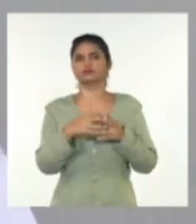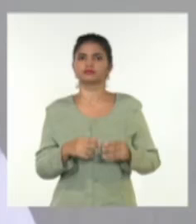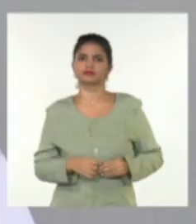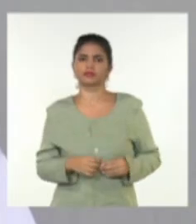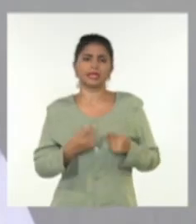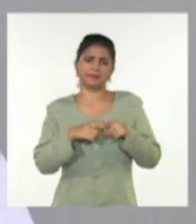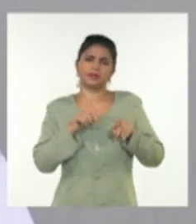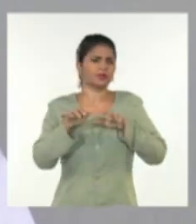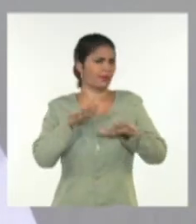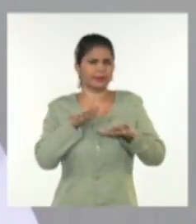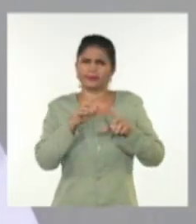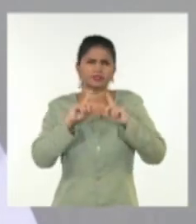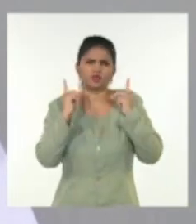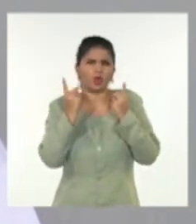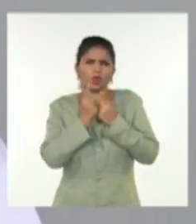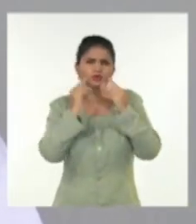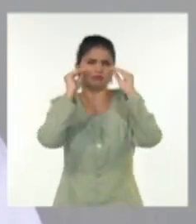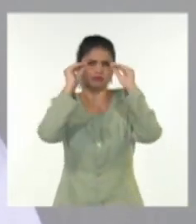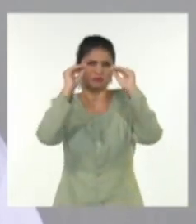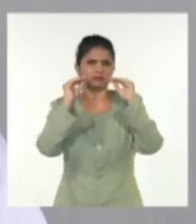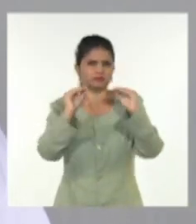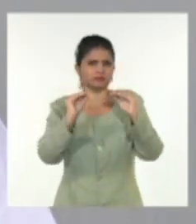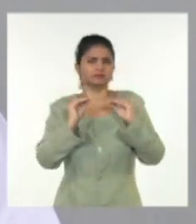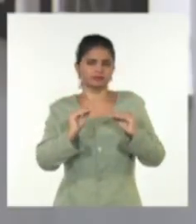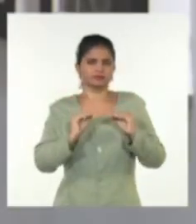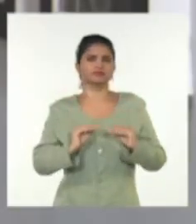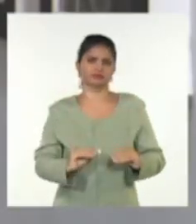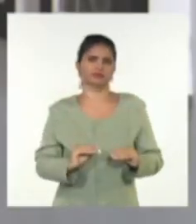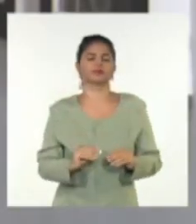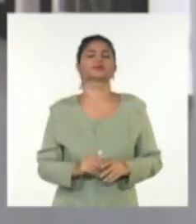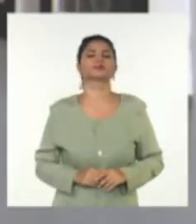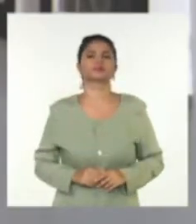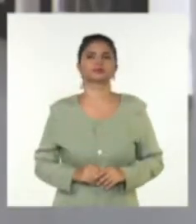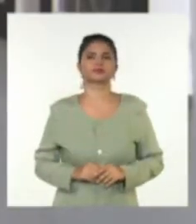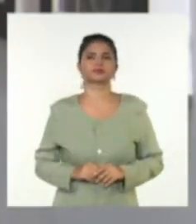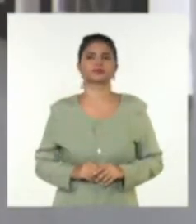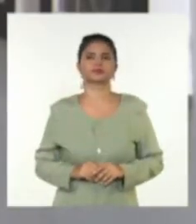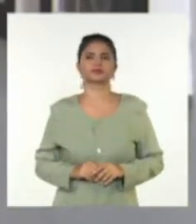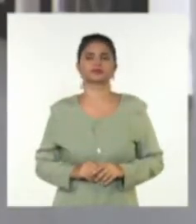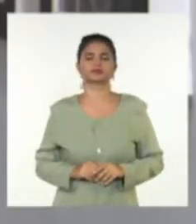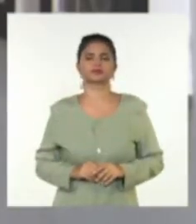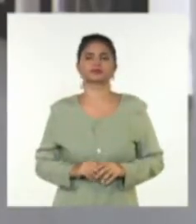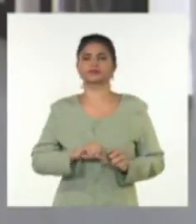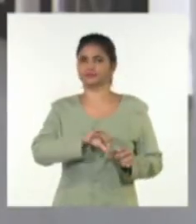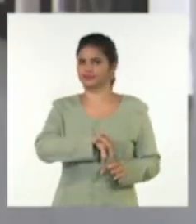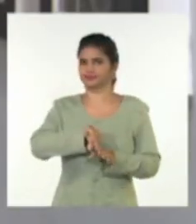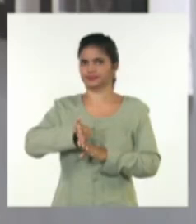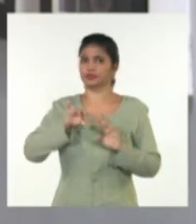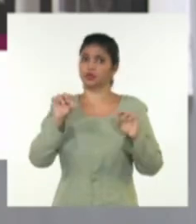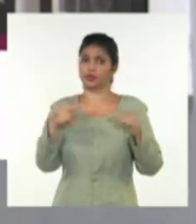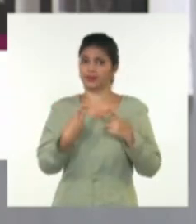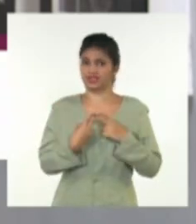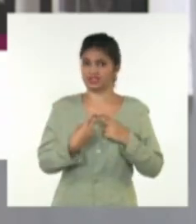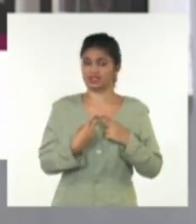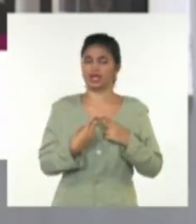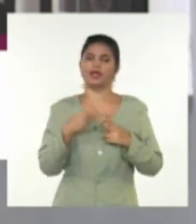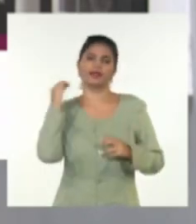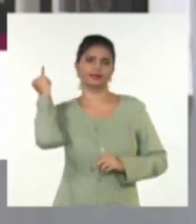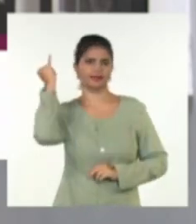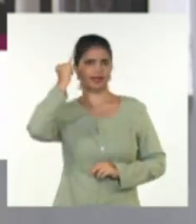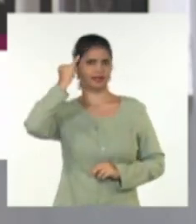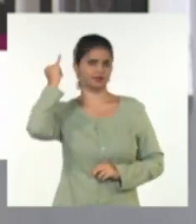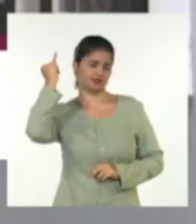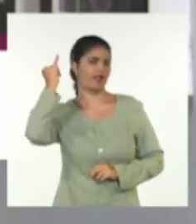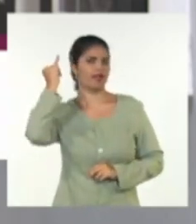preparando como si fuera a salir difícil para si viene algo no nos coja imprevisto. Esta es la competencia de segundo nivel, la internacional es la más